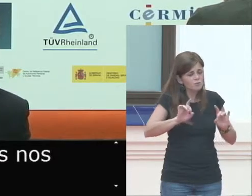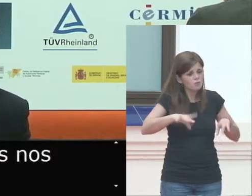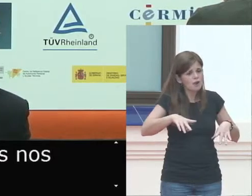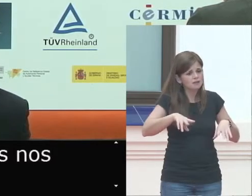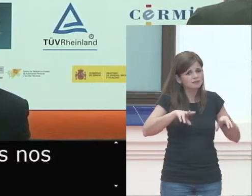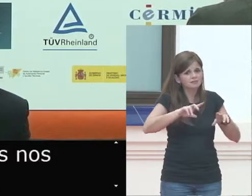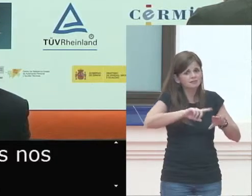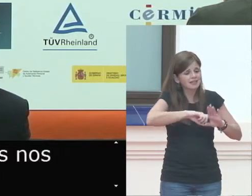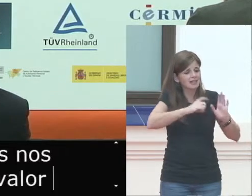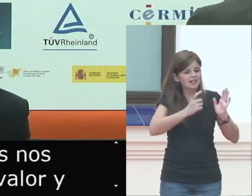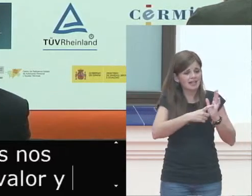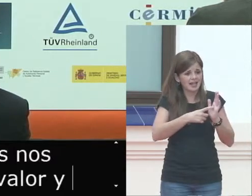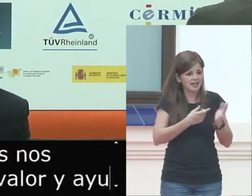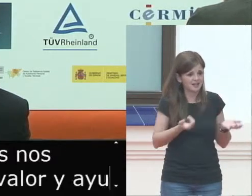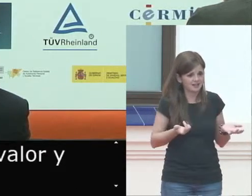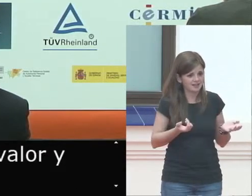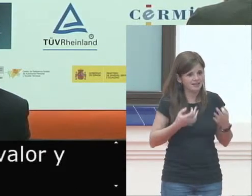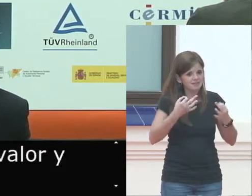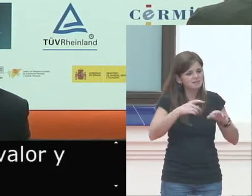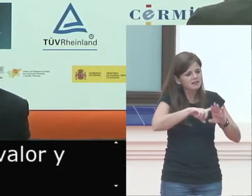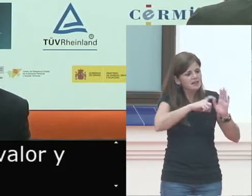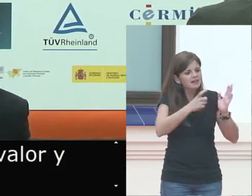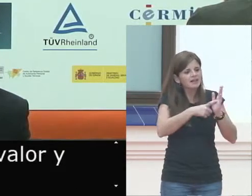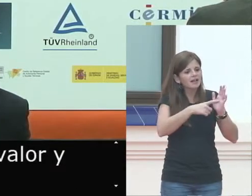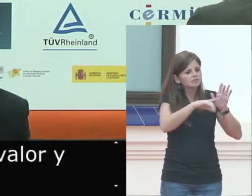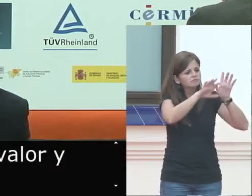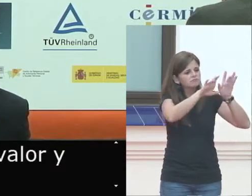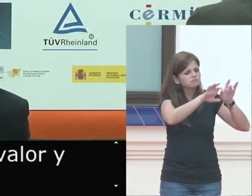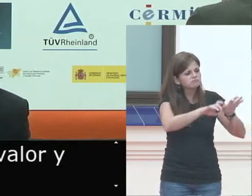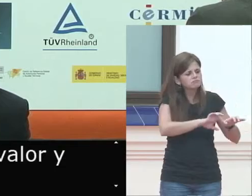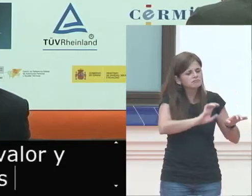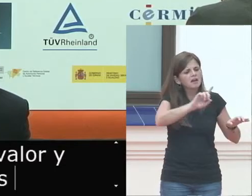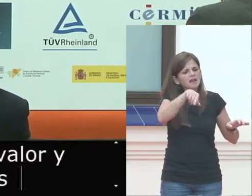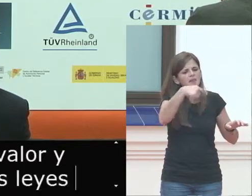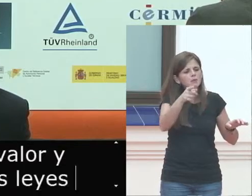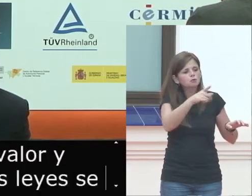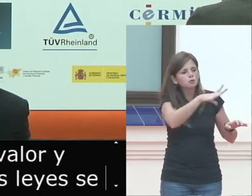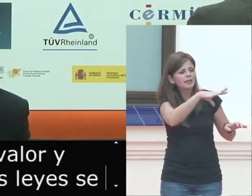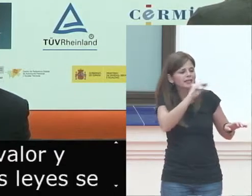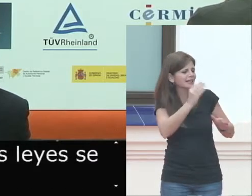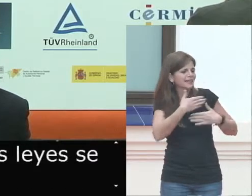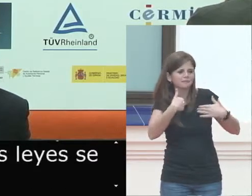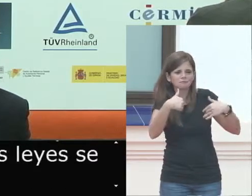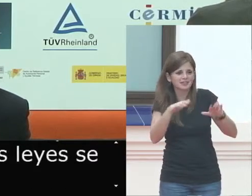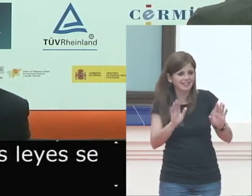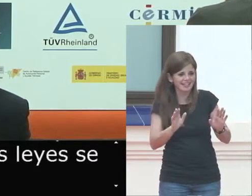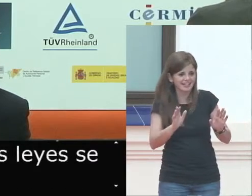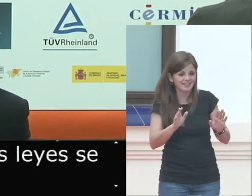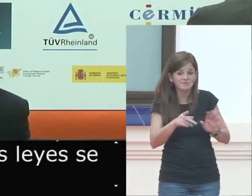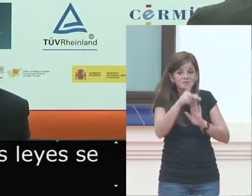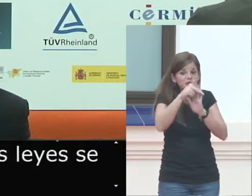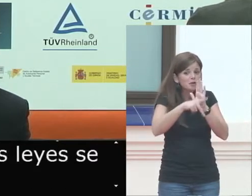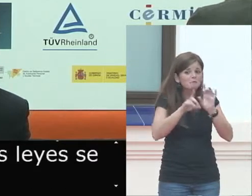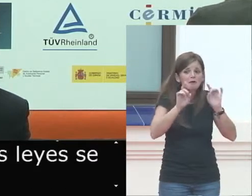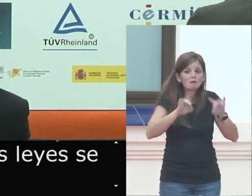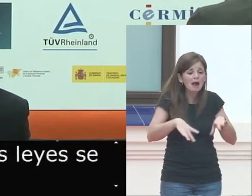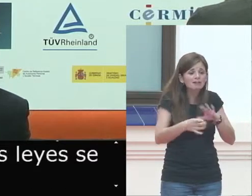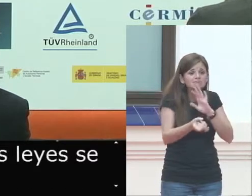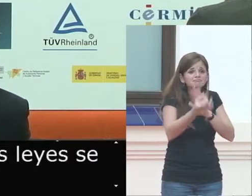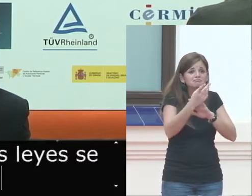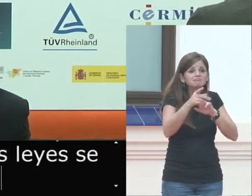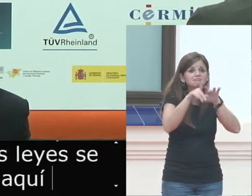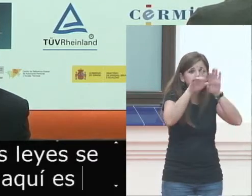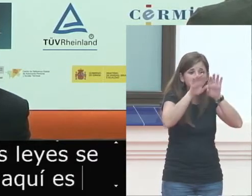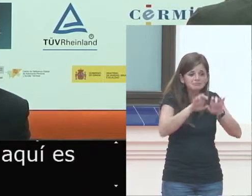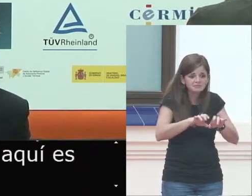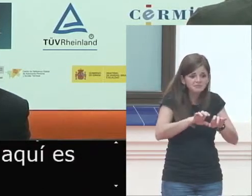¿no? En definitiva, siempre decimos que las leyes se redactan y los jueces las interpretan. Pues aquí es igual. Las normas se redactan, las normas se aprueban,